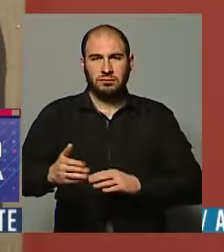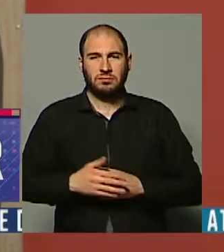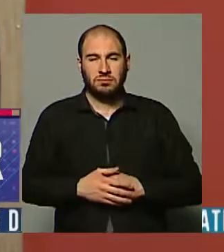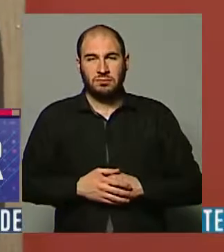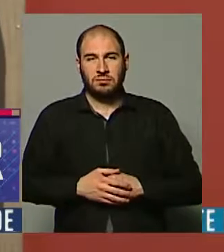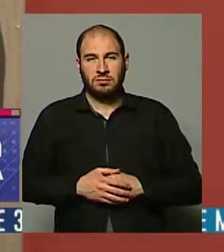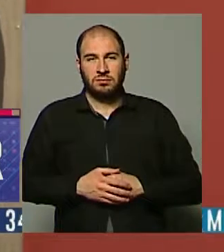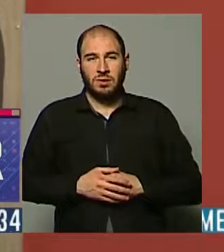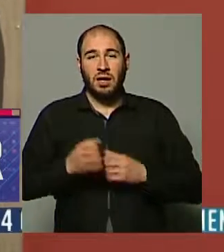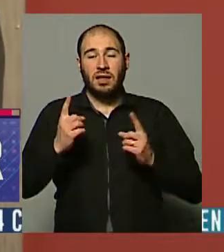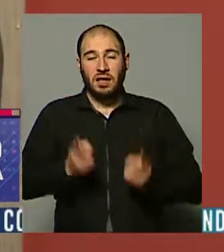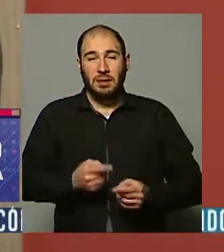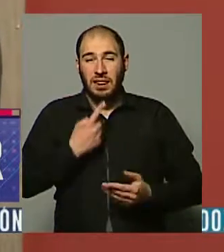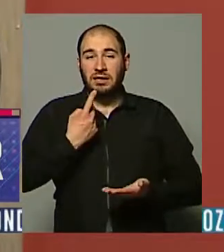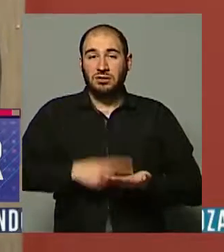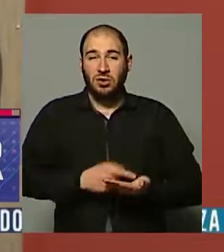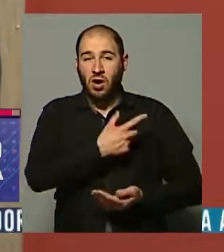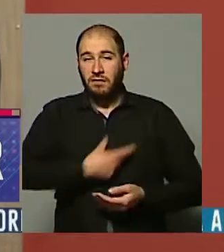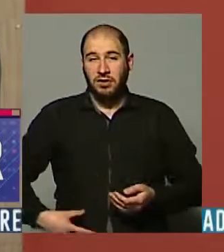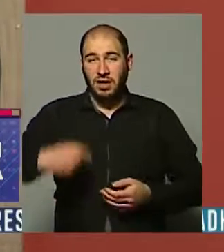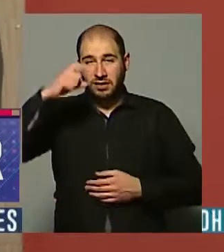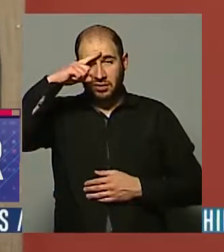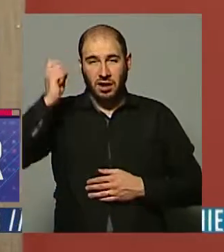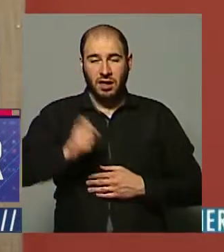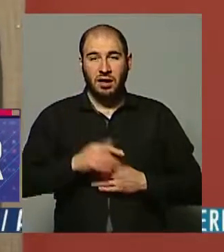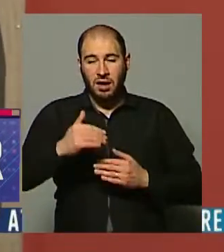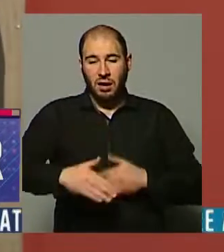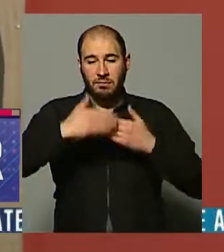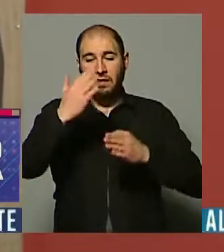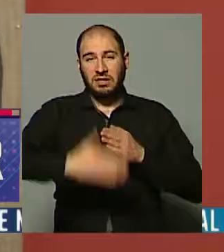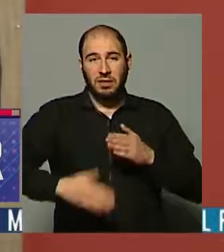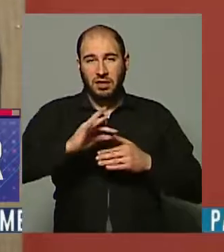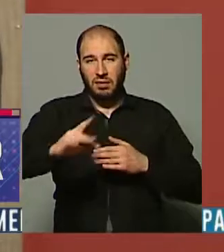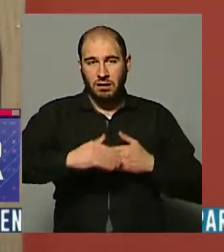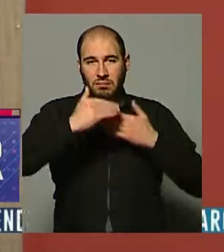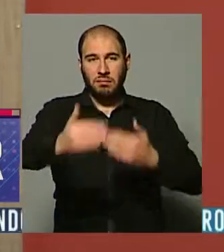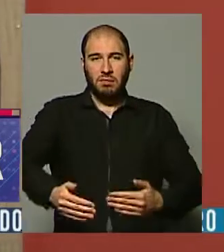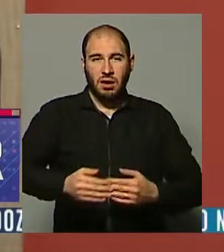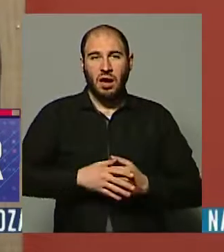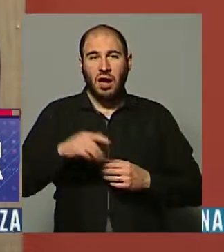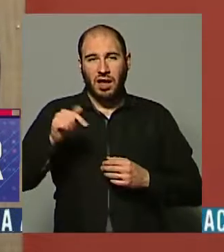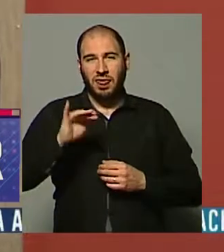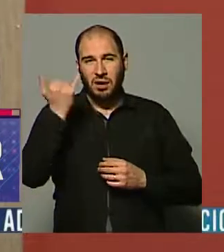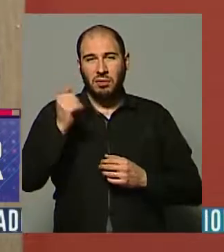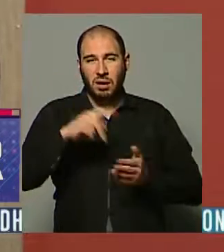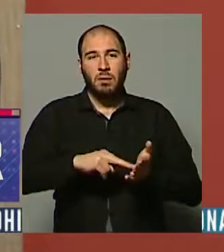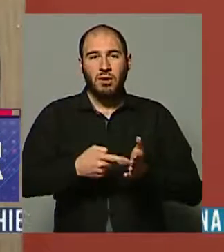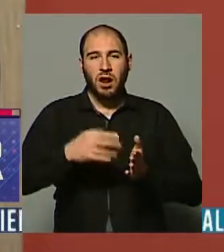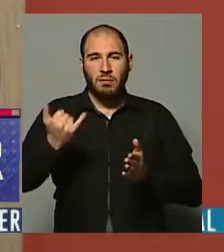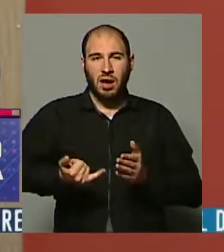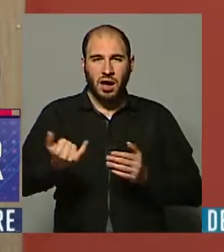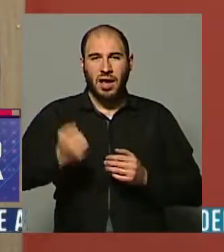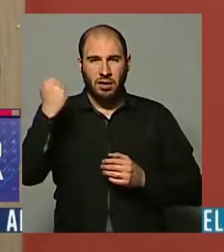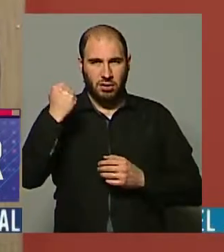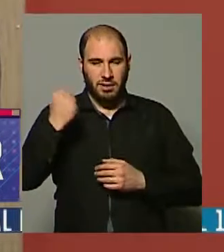y evidentemente por las decisiones del gobierno nacional de posponer vencimientos de deuda, que empieza a reconocer que tenía problemas en